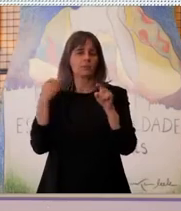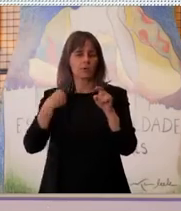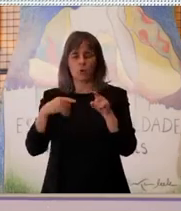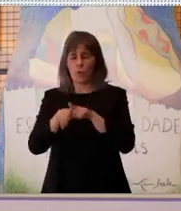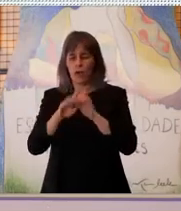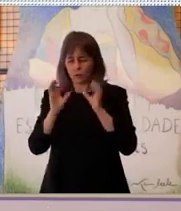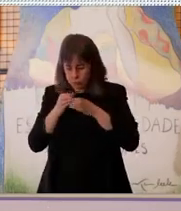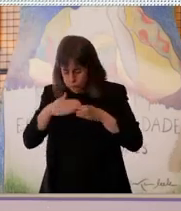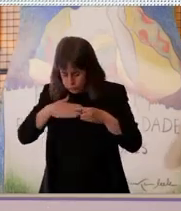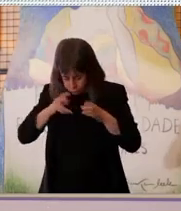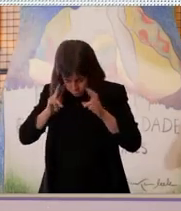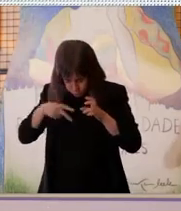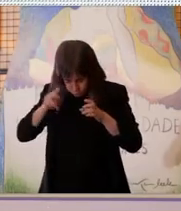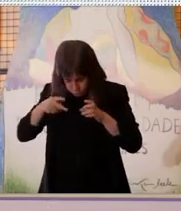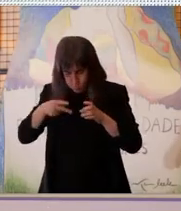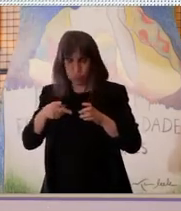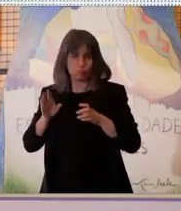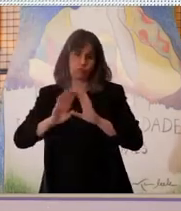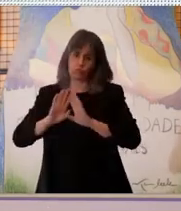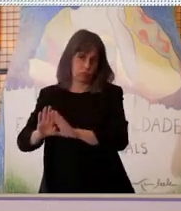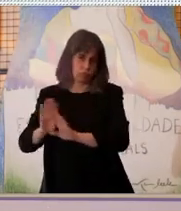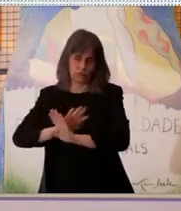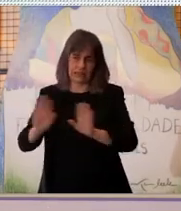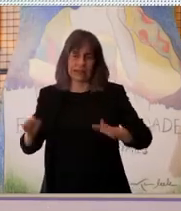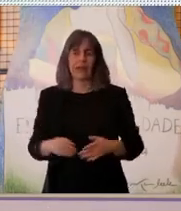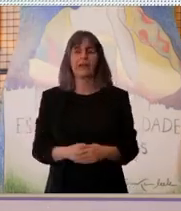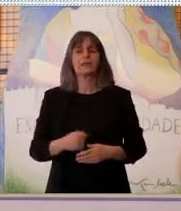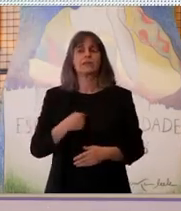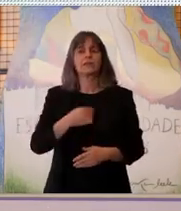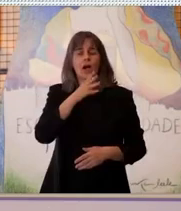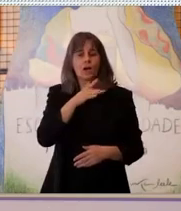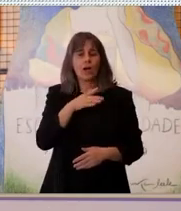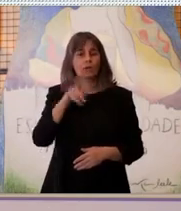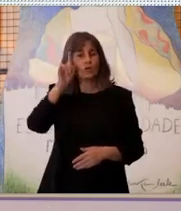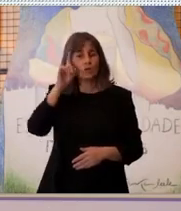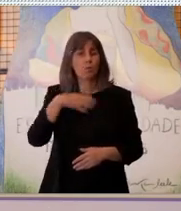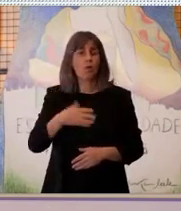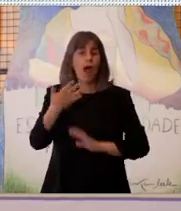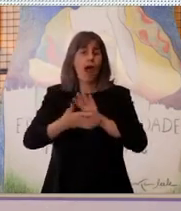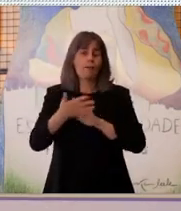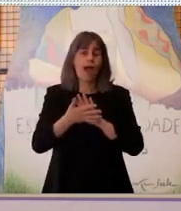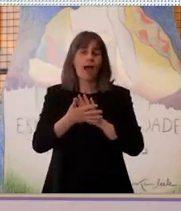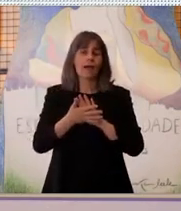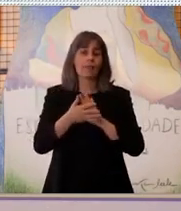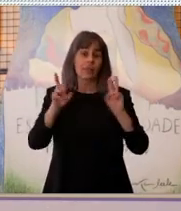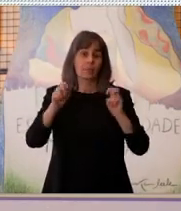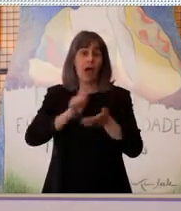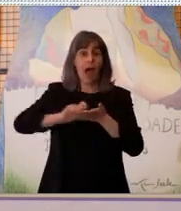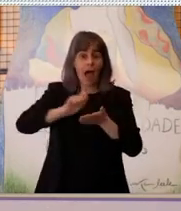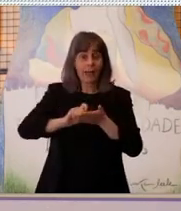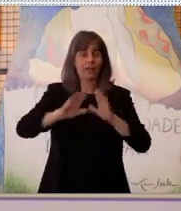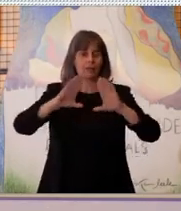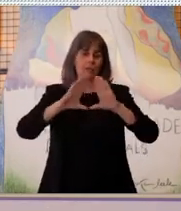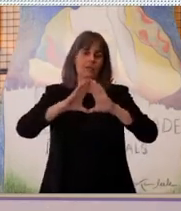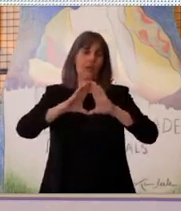yo a estas alturas ni siquiera estaba segura estoy segura de que se puede hablar de una agenda feminista sí se puede hablar en sentido que yo sí que creo que